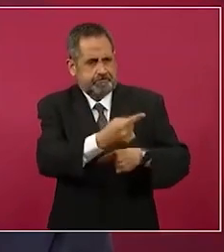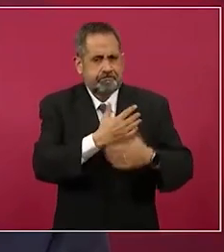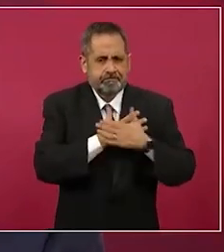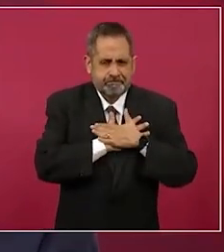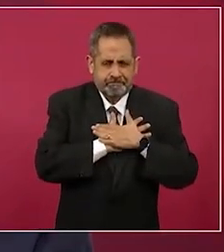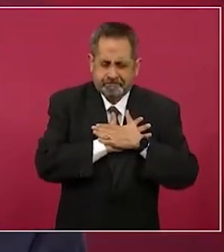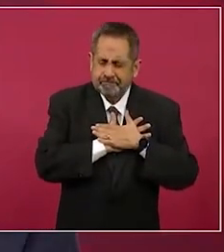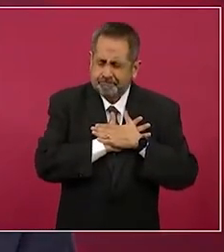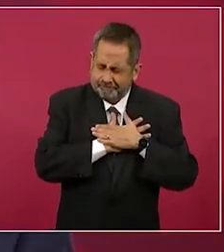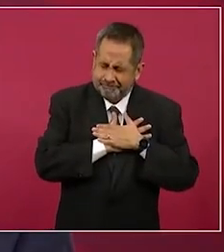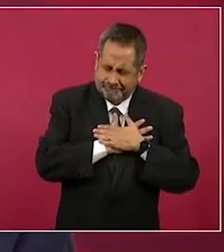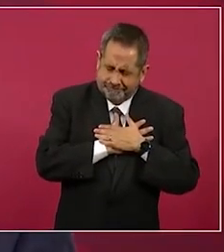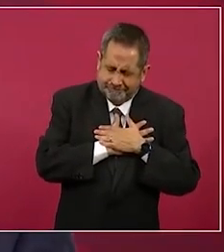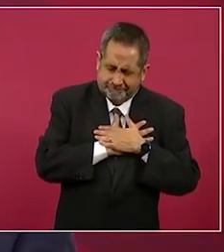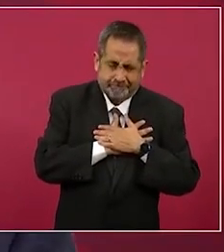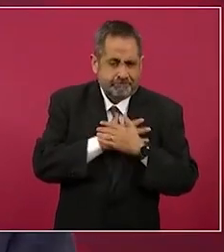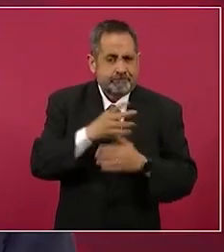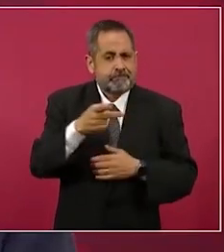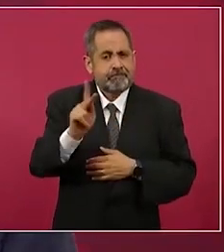pero que